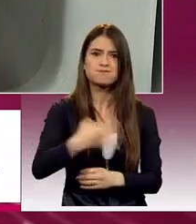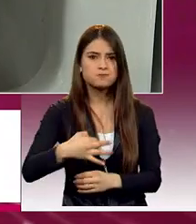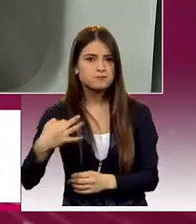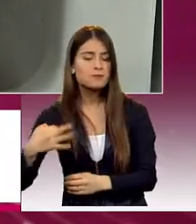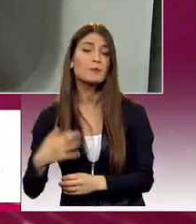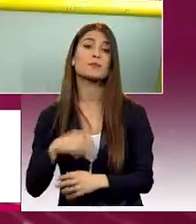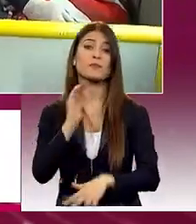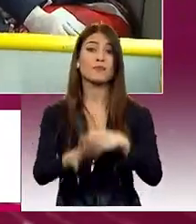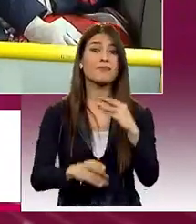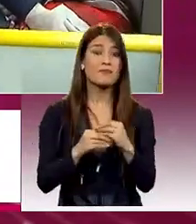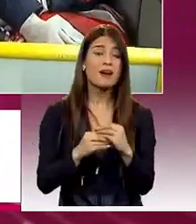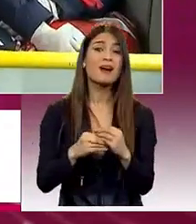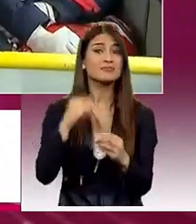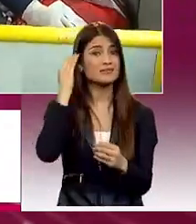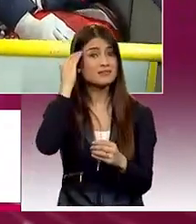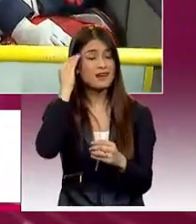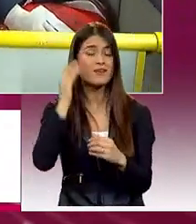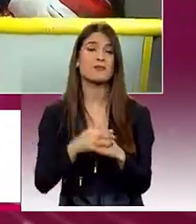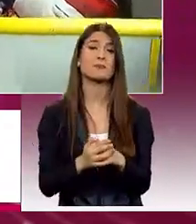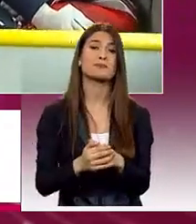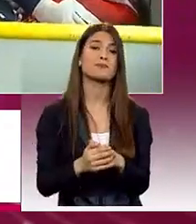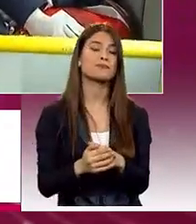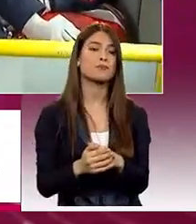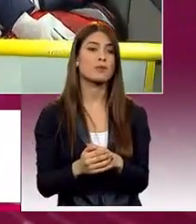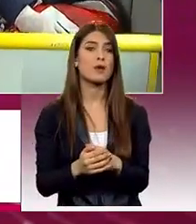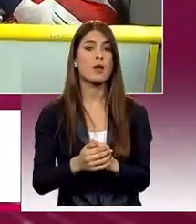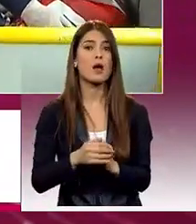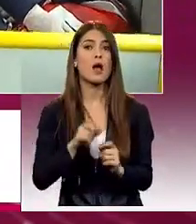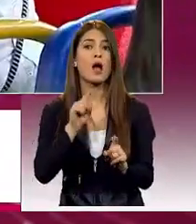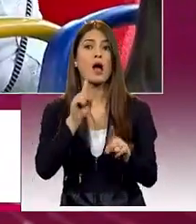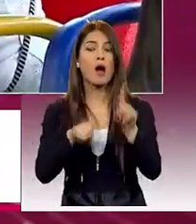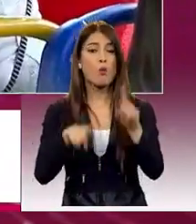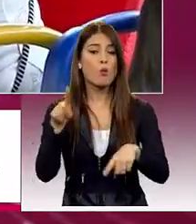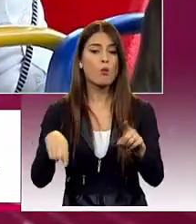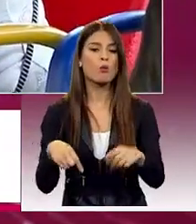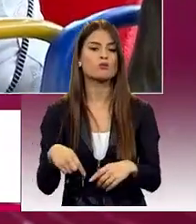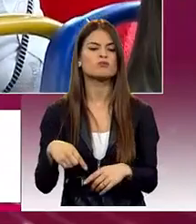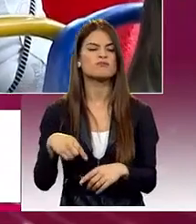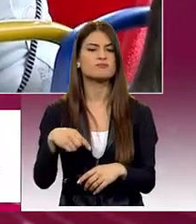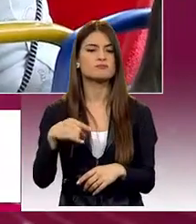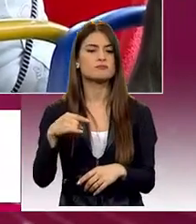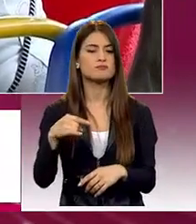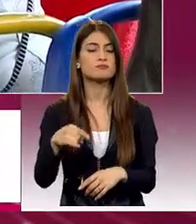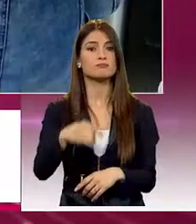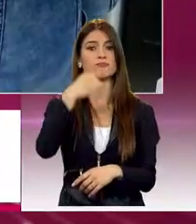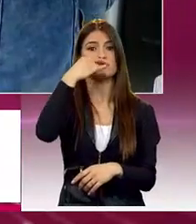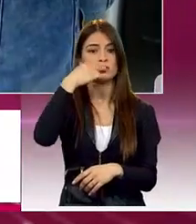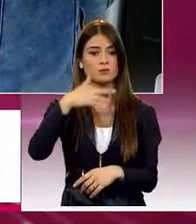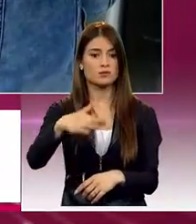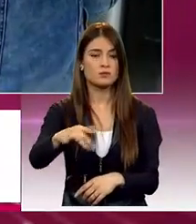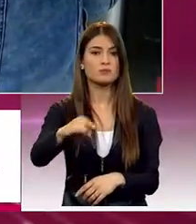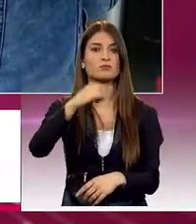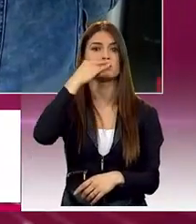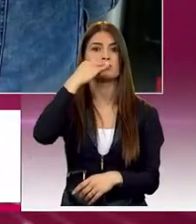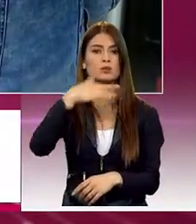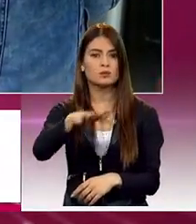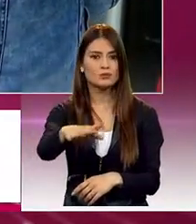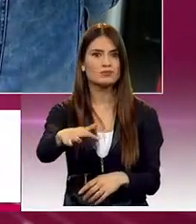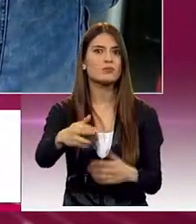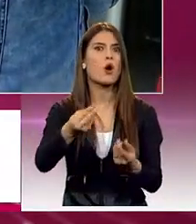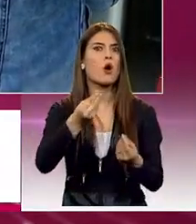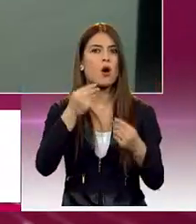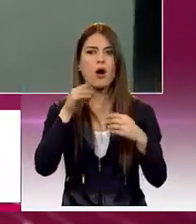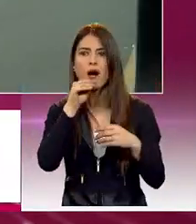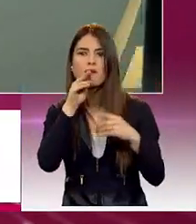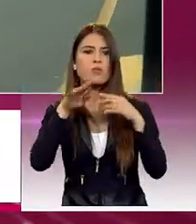no estar generando los aerosoles que son propios de las infecciones respiratorias, estarán al